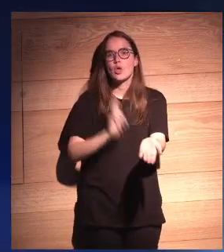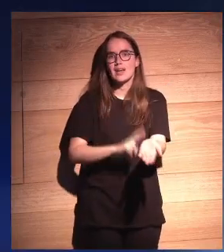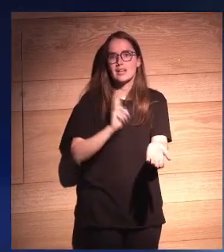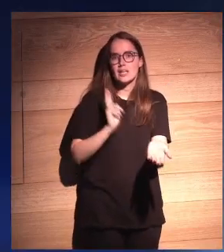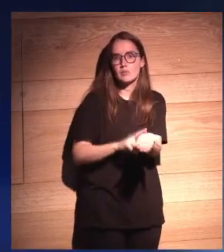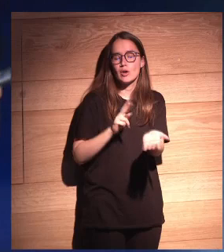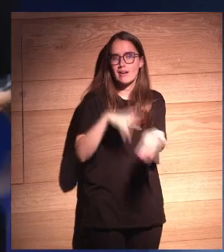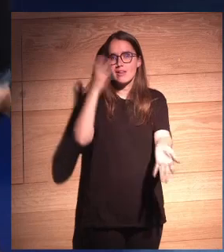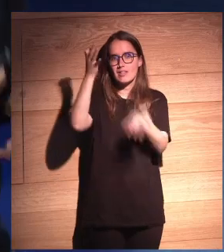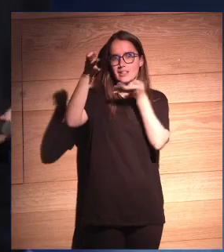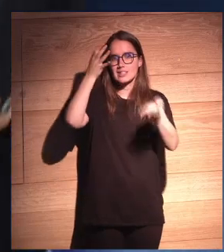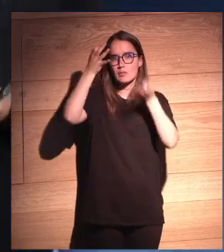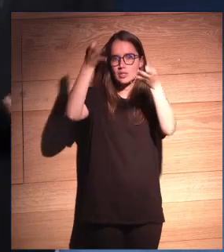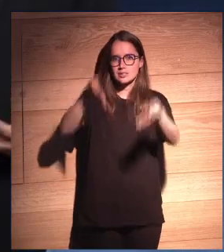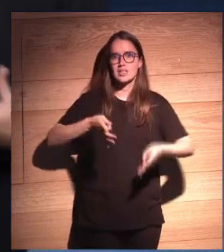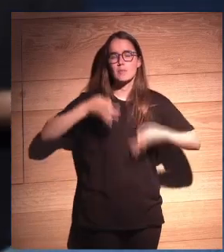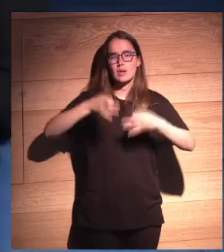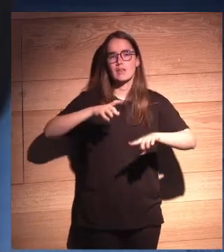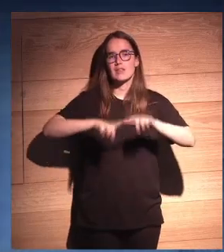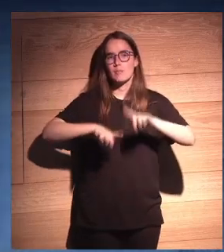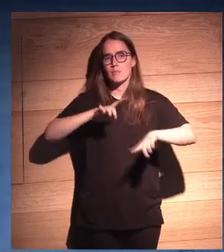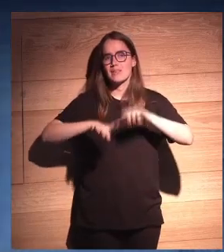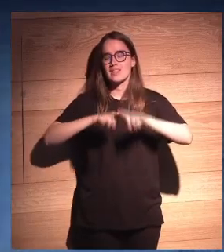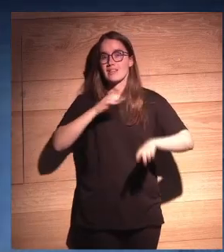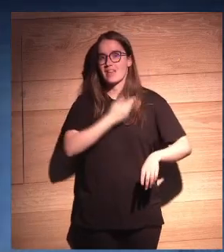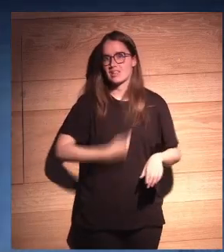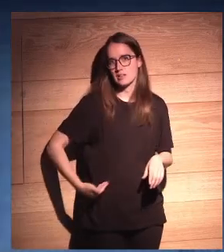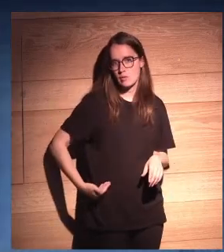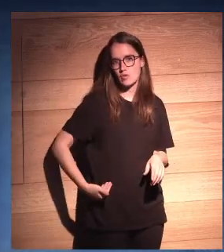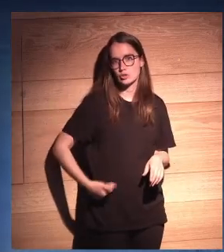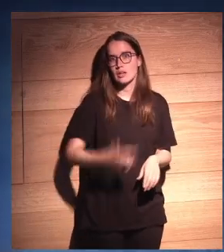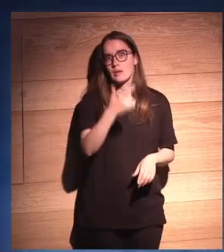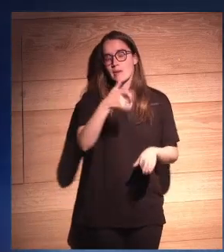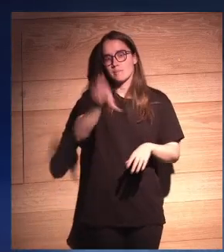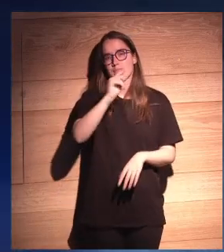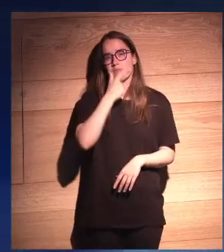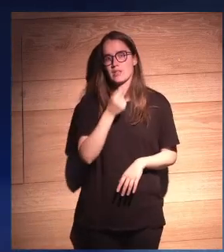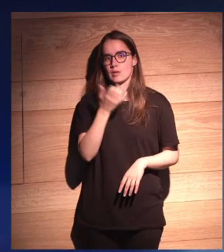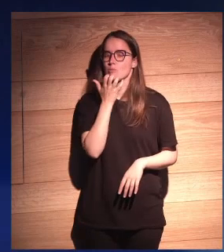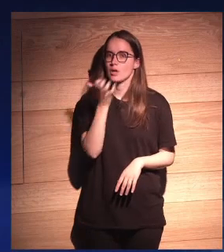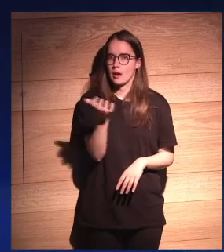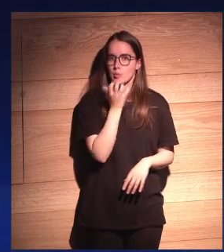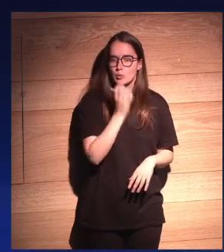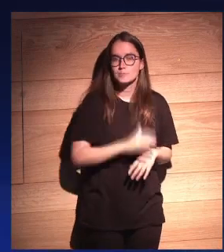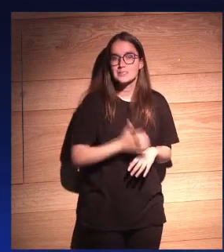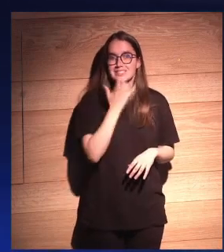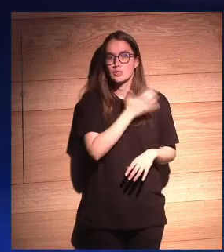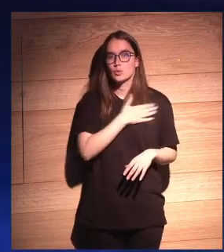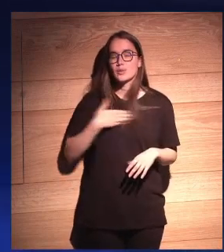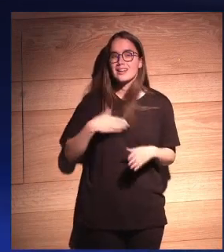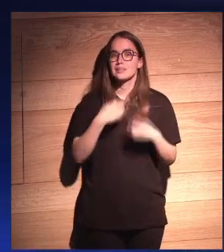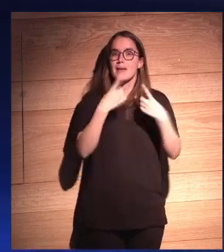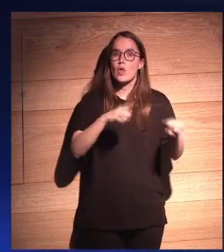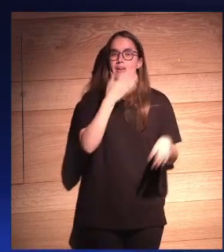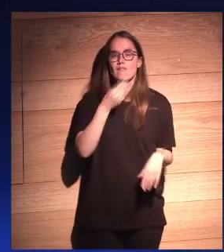y que la descripción vaya siempre en función de adjetivos que sean fáciles de entender. Por ejemplo, si tú quieres que la melodía sea